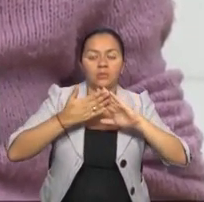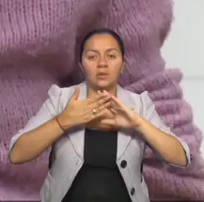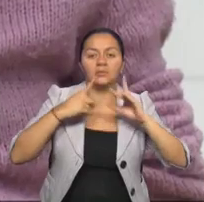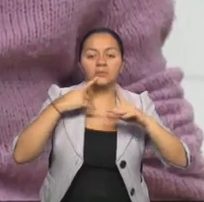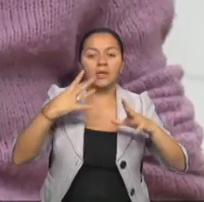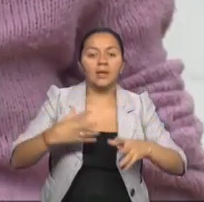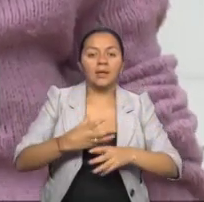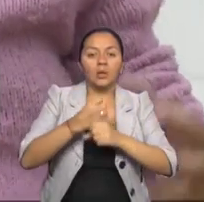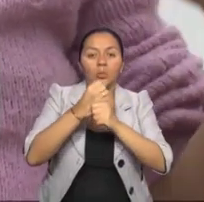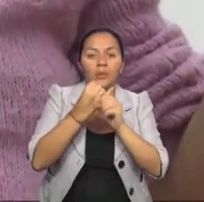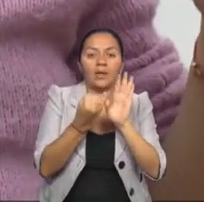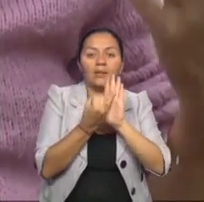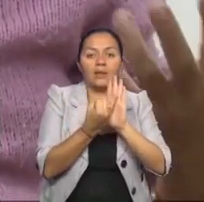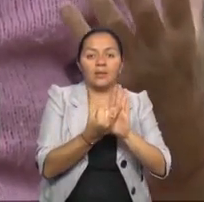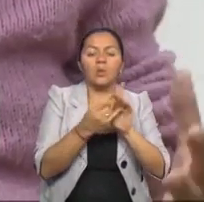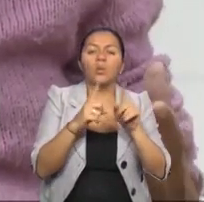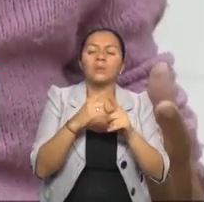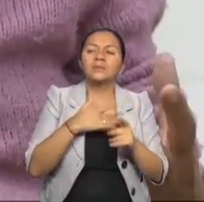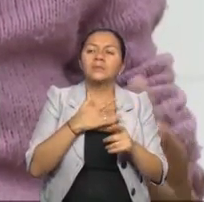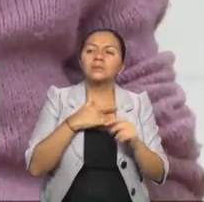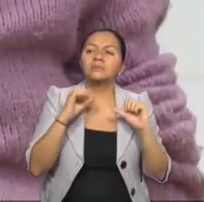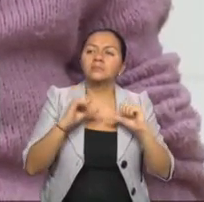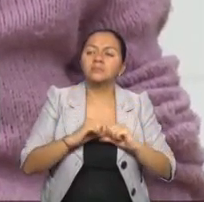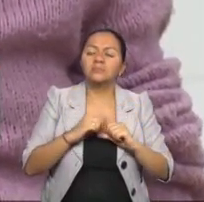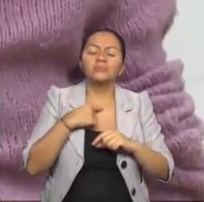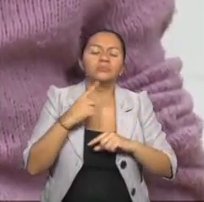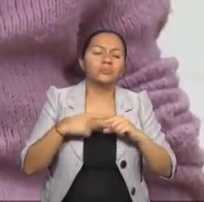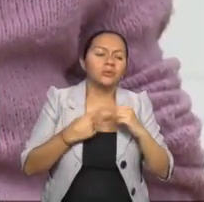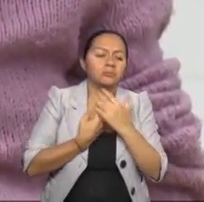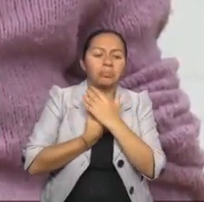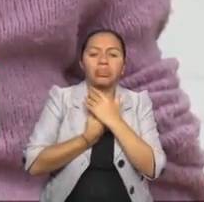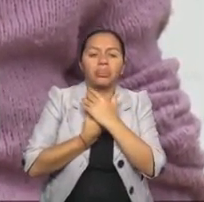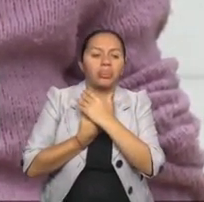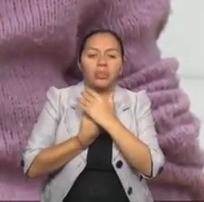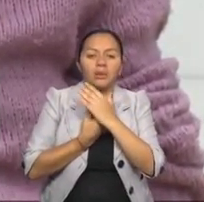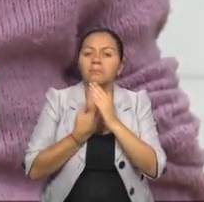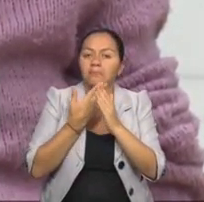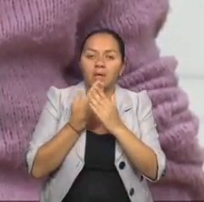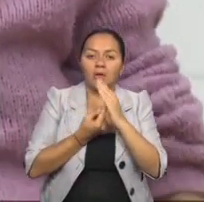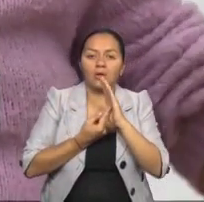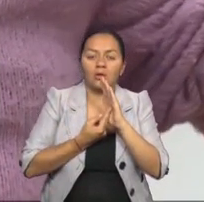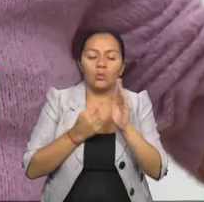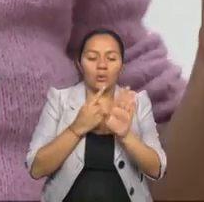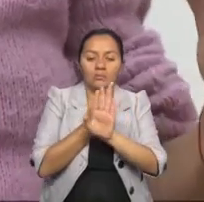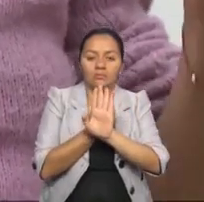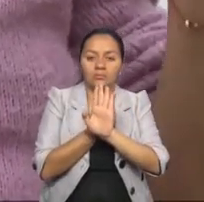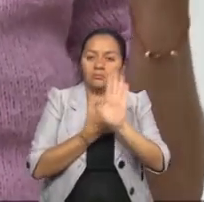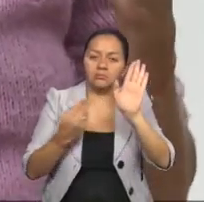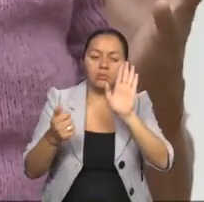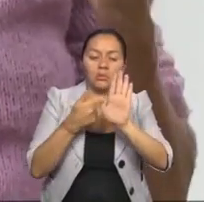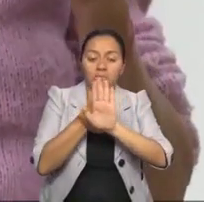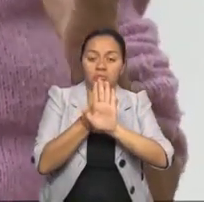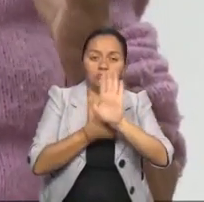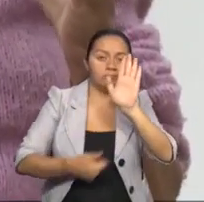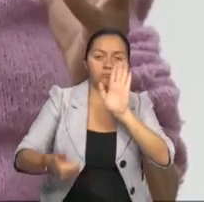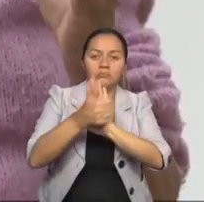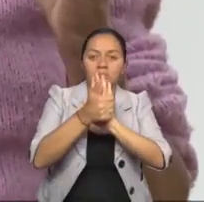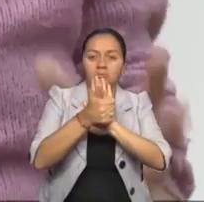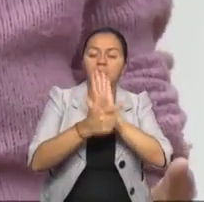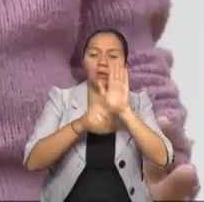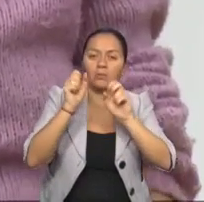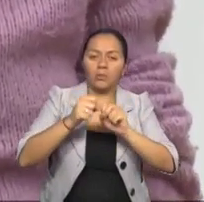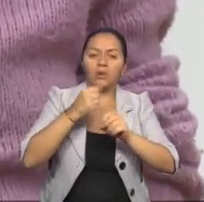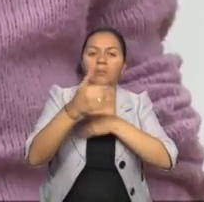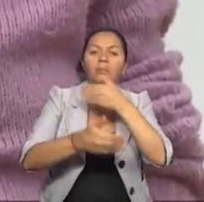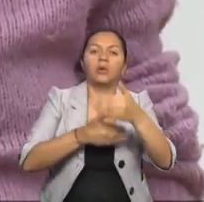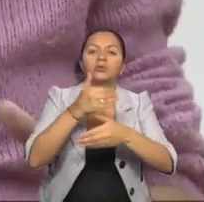comunidad transformar las potencialidades que ellos tienen en procesos realmente